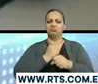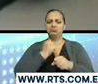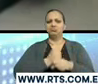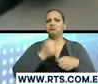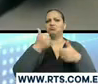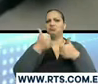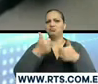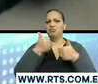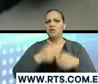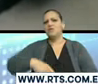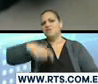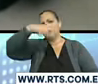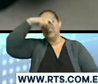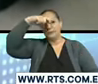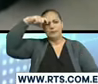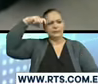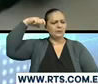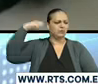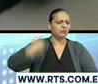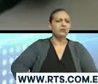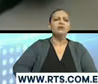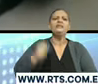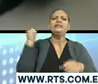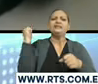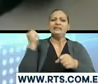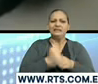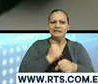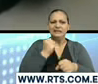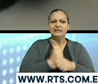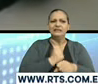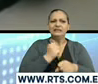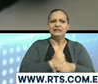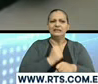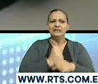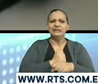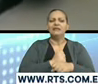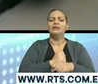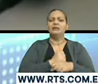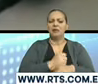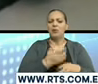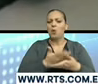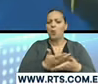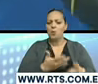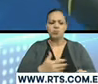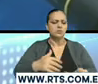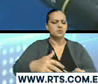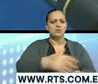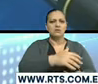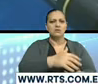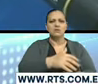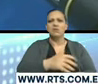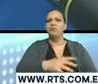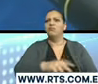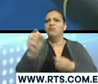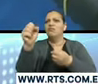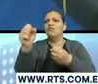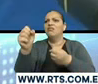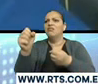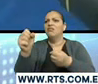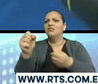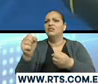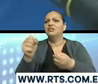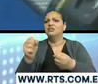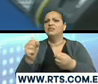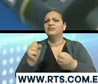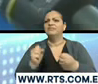el hombro, la gente que se desespera por salir adelante, no le queda más que ver que se le lleven su esfuerzo de casi de